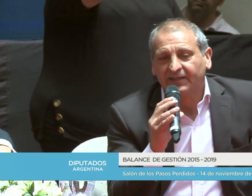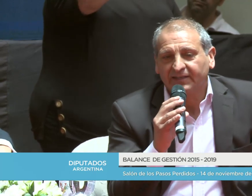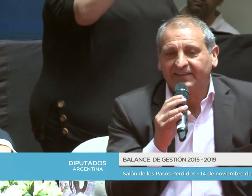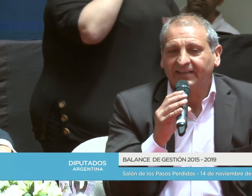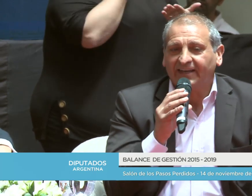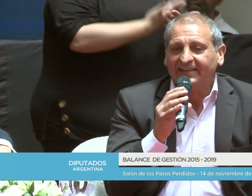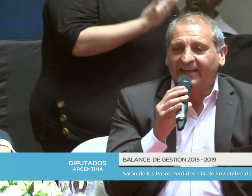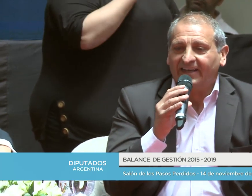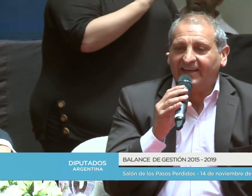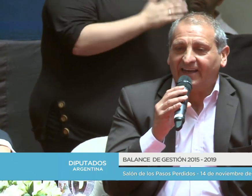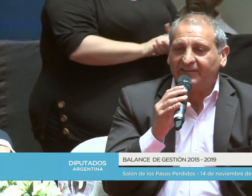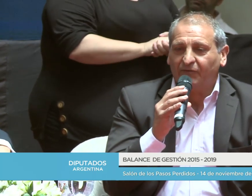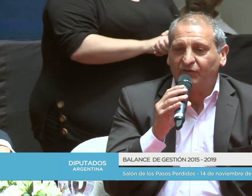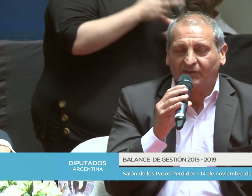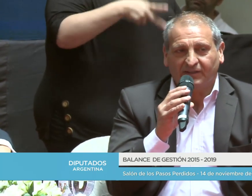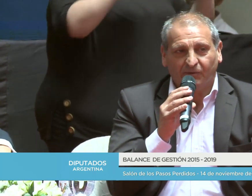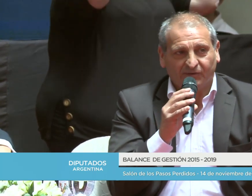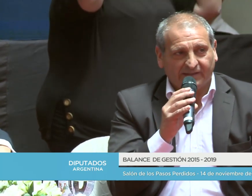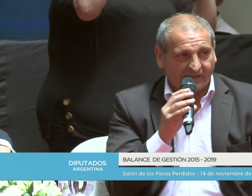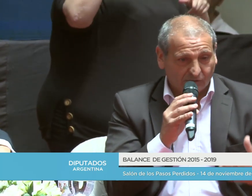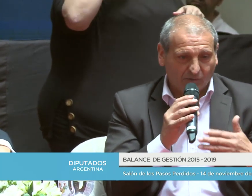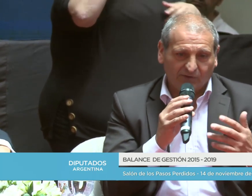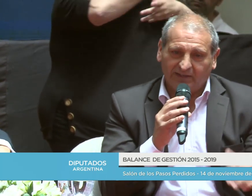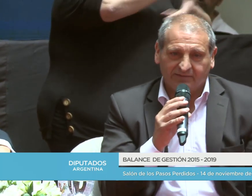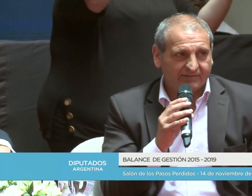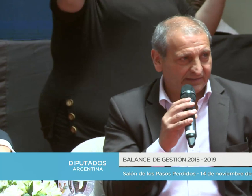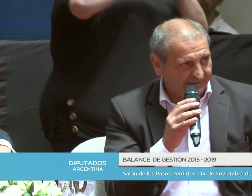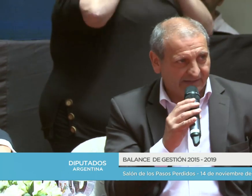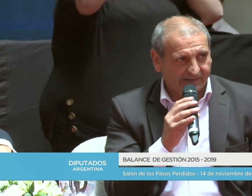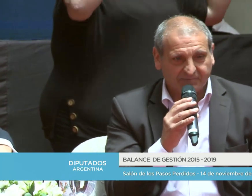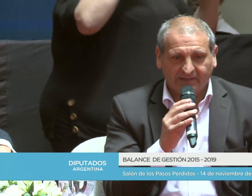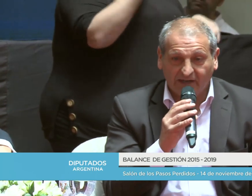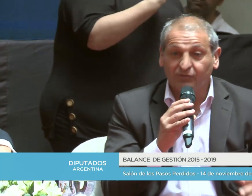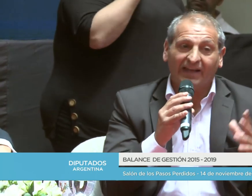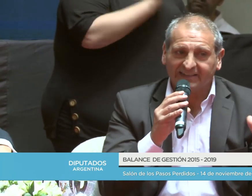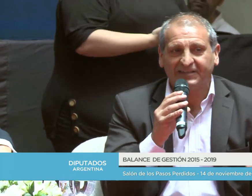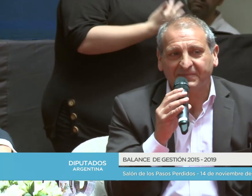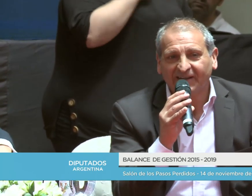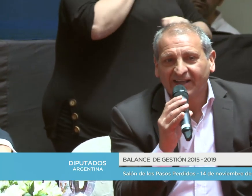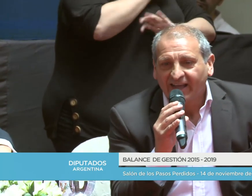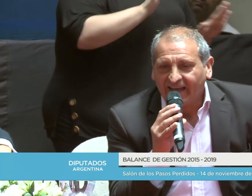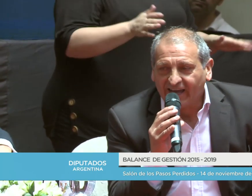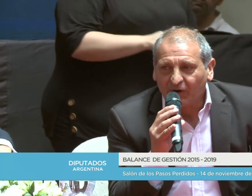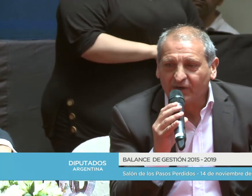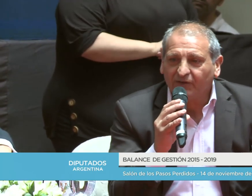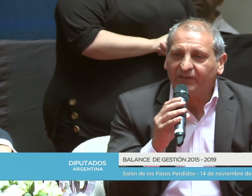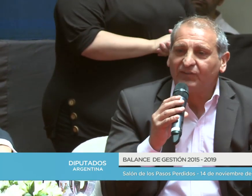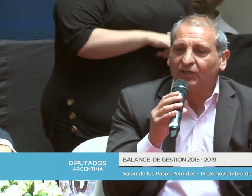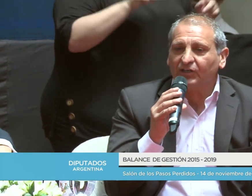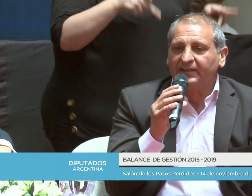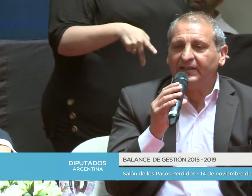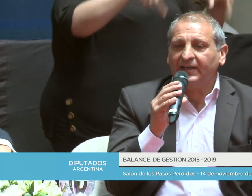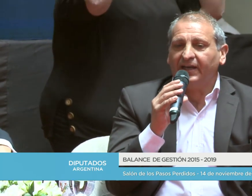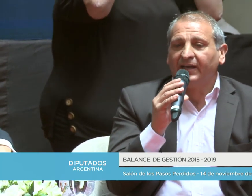la vista que tiene ese edificio desde Buenos Aires es alucinante. Un